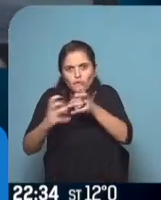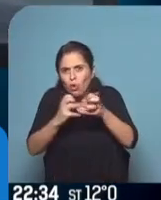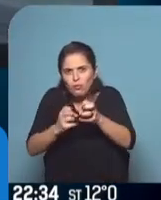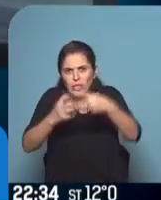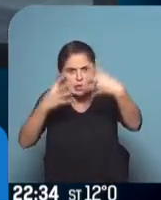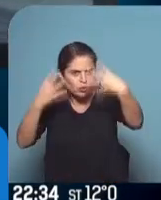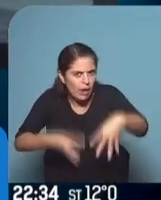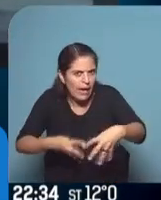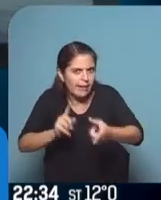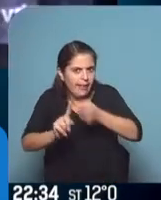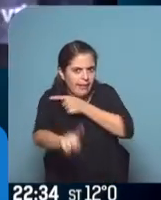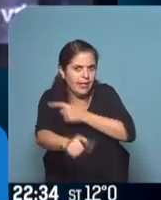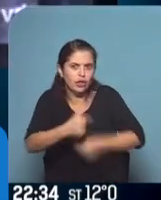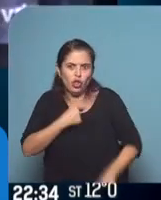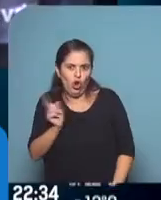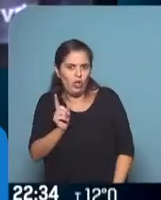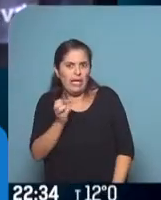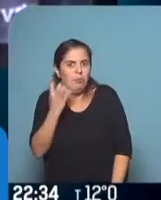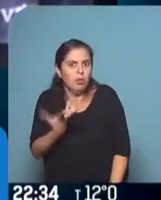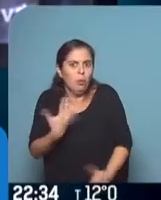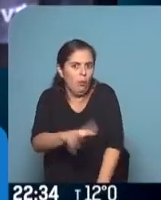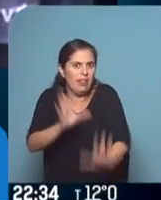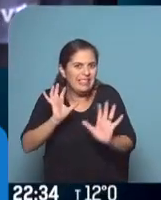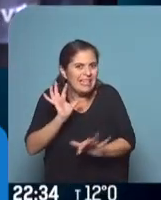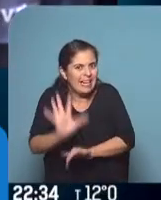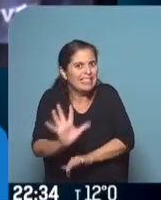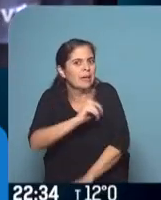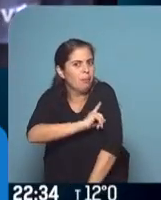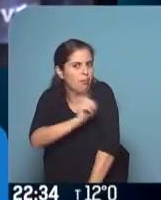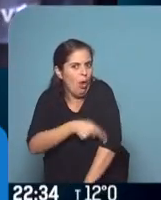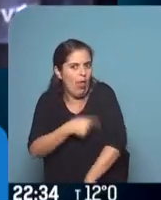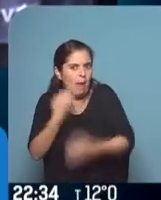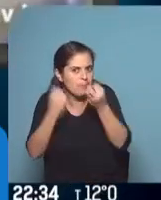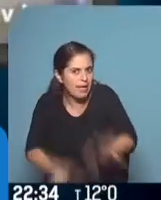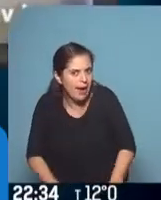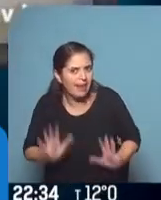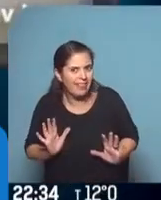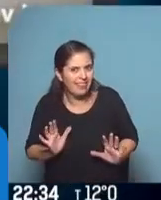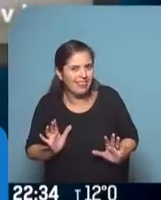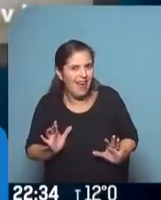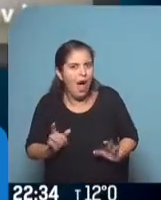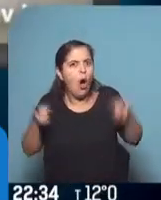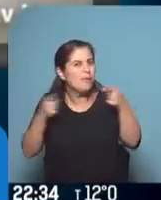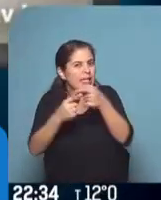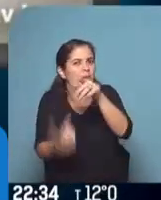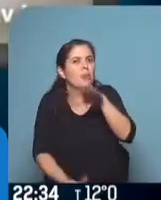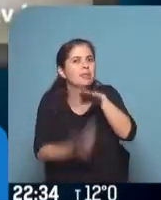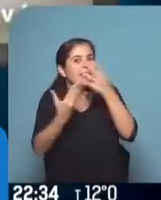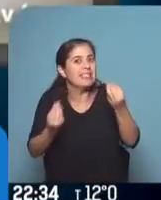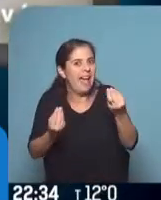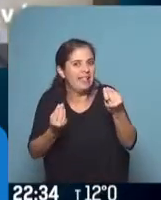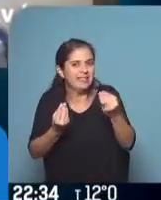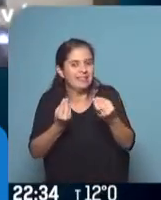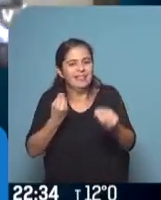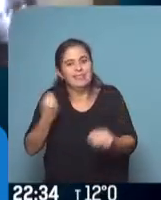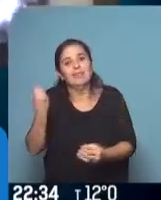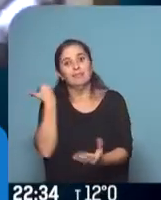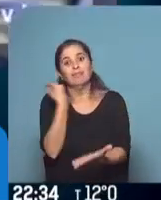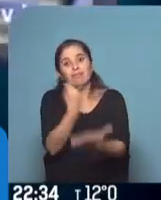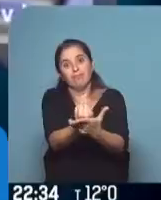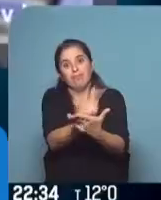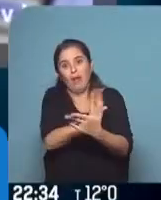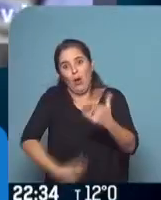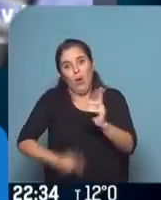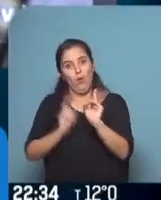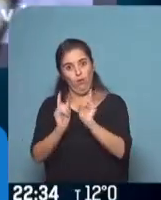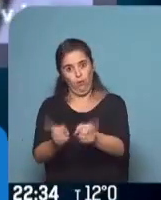que probablemente pierdan el poder. La supervivencia es el principal objetivo. Paulo, una pregunta muy concreta. ¿Cuán